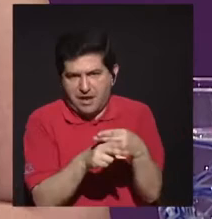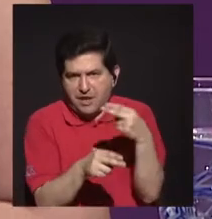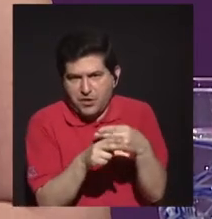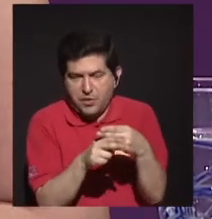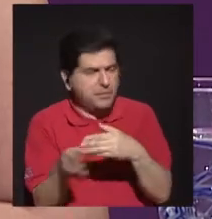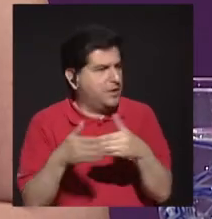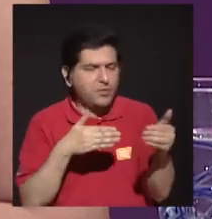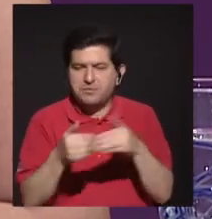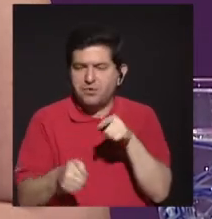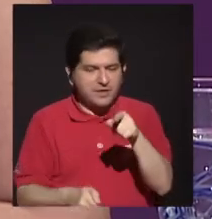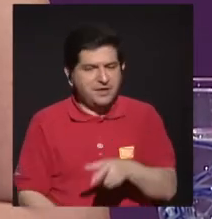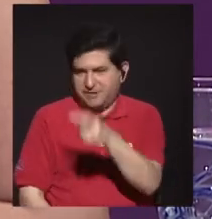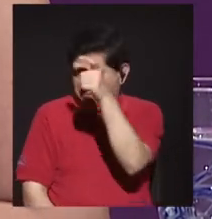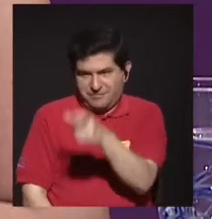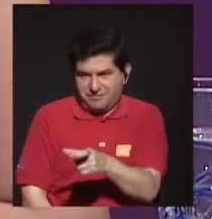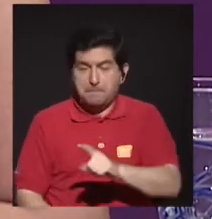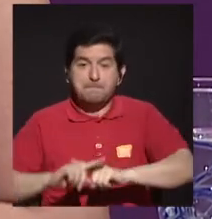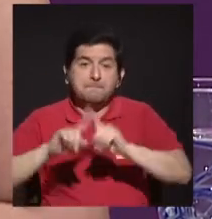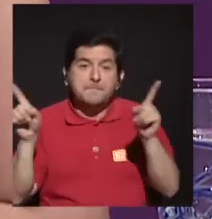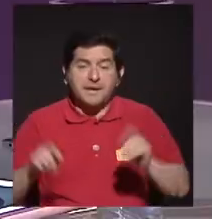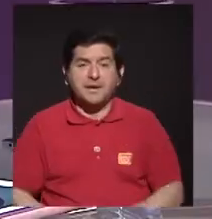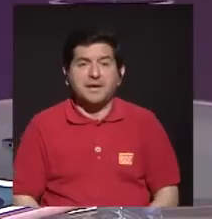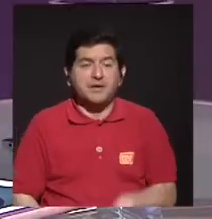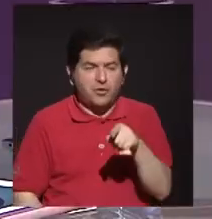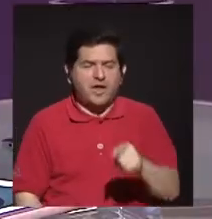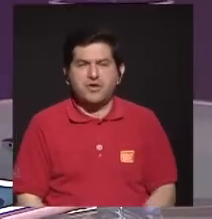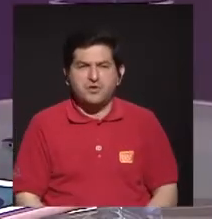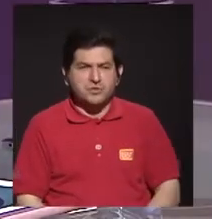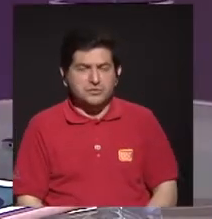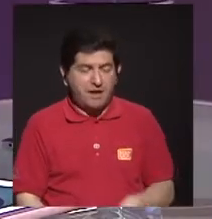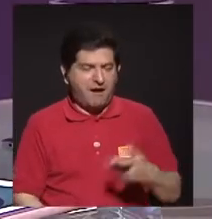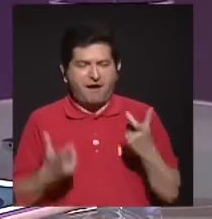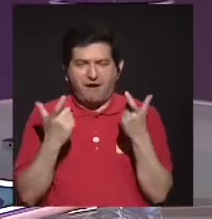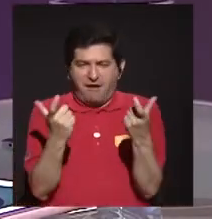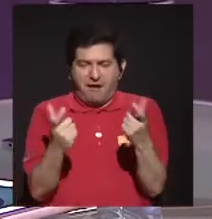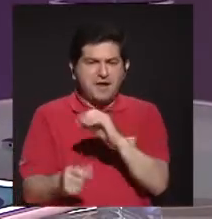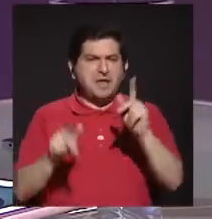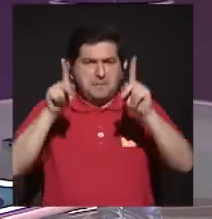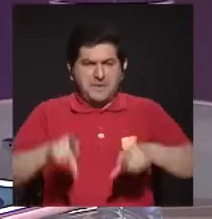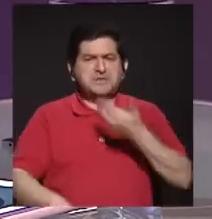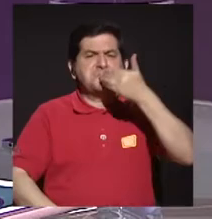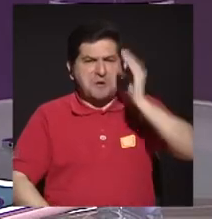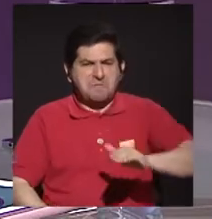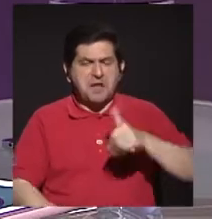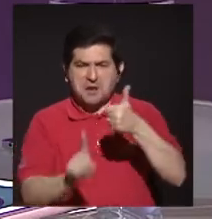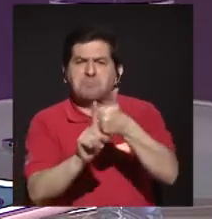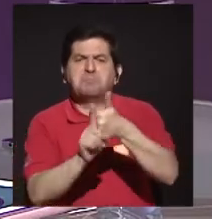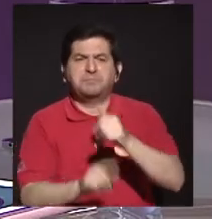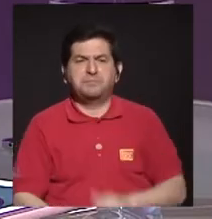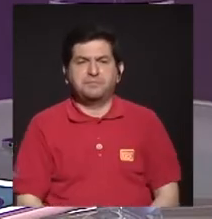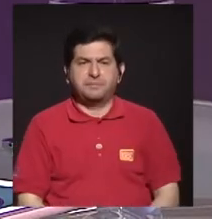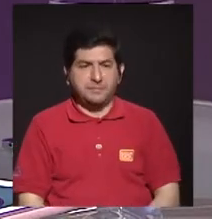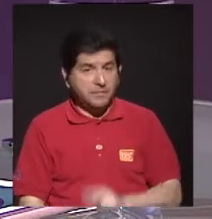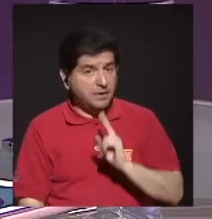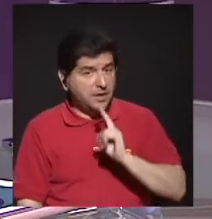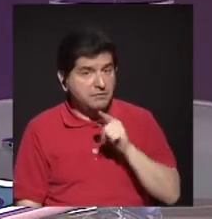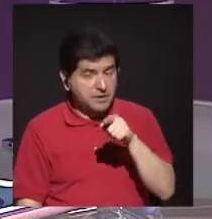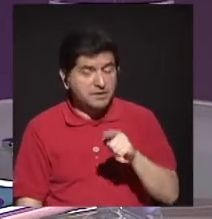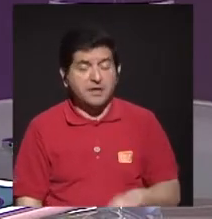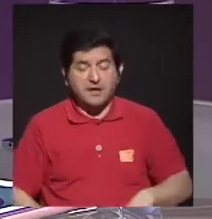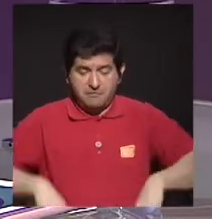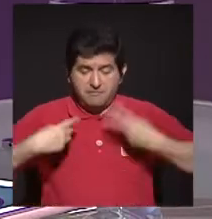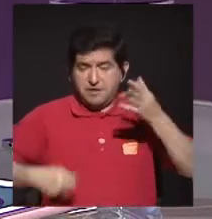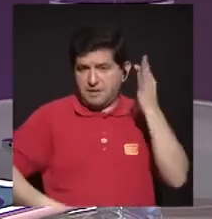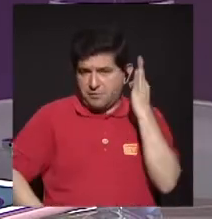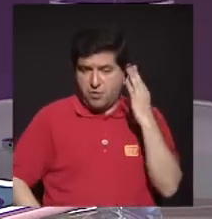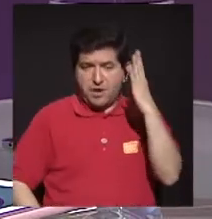no lo sean, uh-huh, acumula mucho dinero y son personas malas. Uh-huh. Y realmente las vidas de estas mujeres,